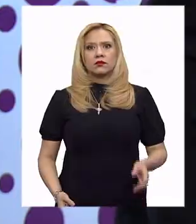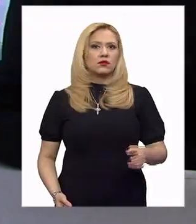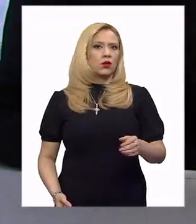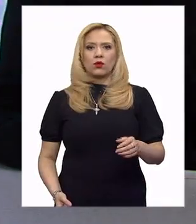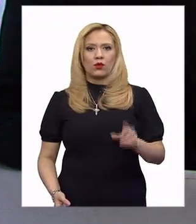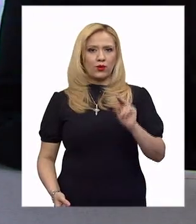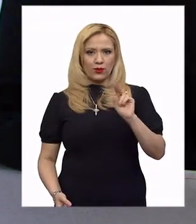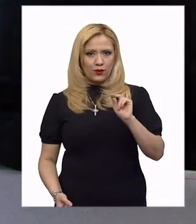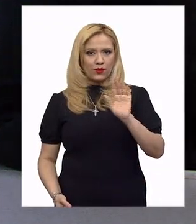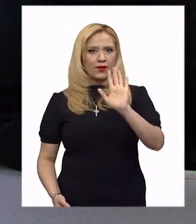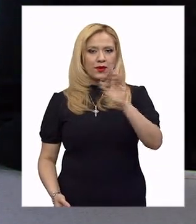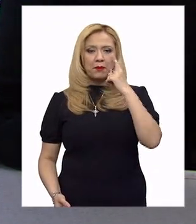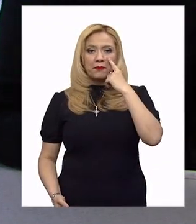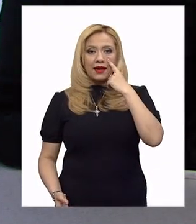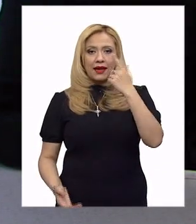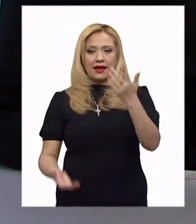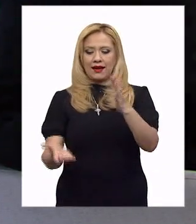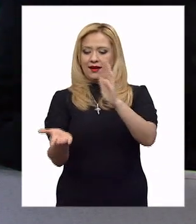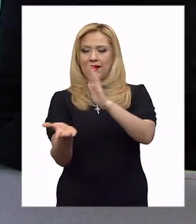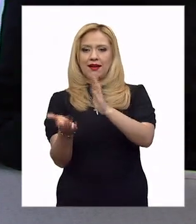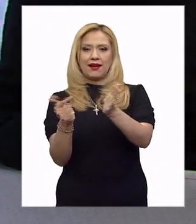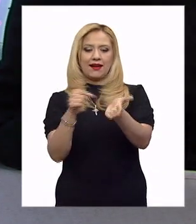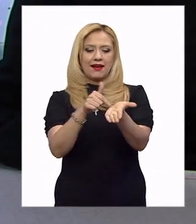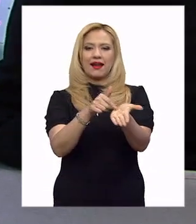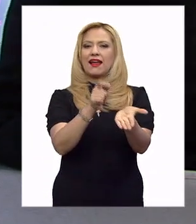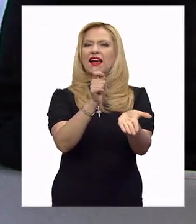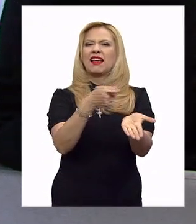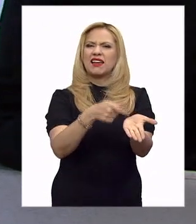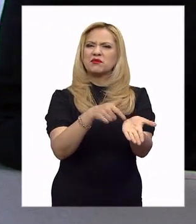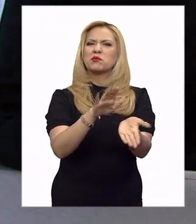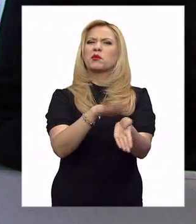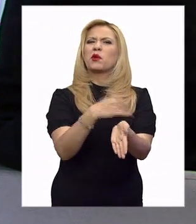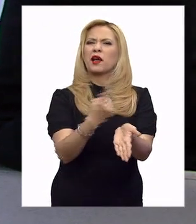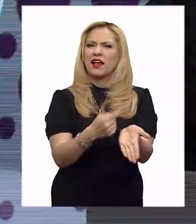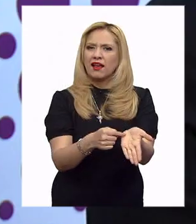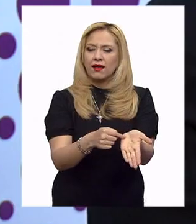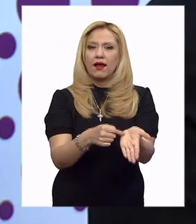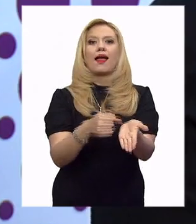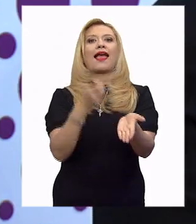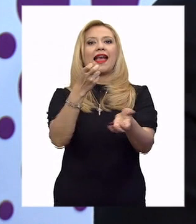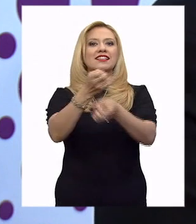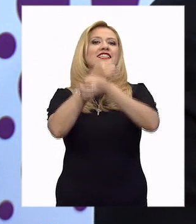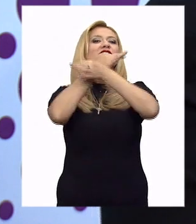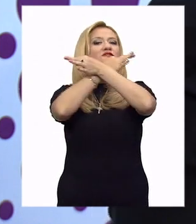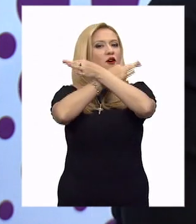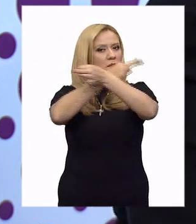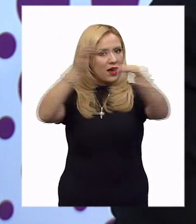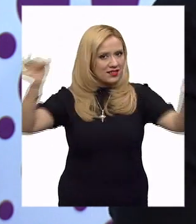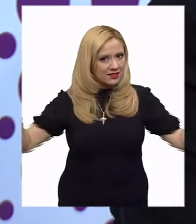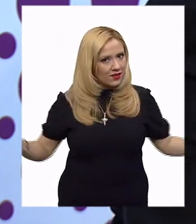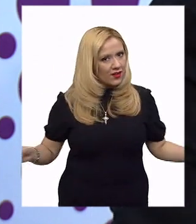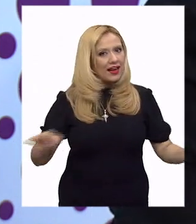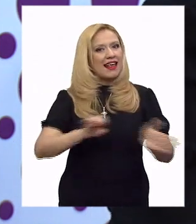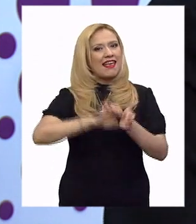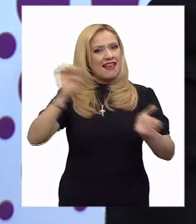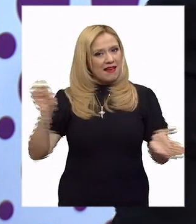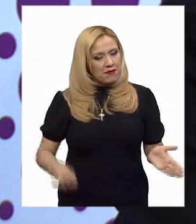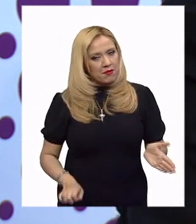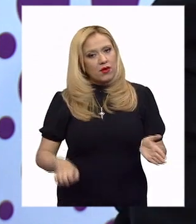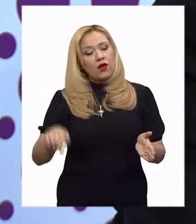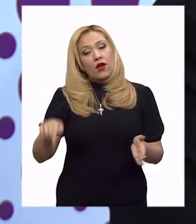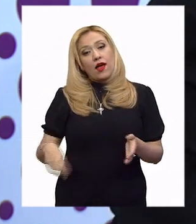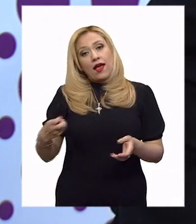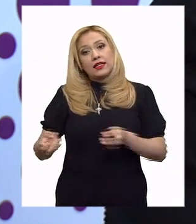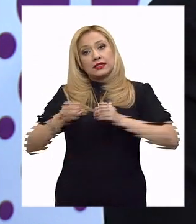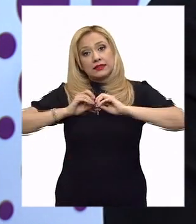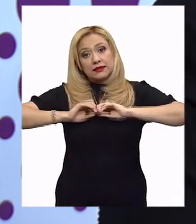tener a decir algo. Y de aquí se nos deriva el derecho a la libertad, al acceso a información. Y entonces, a partir de aquí, lo que estamos generando en esta